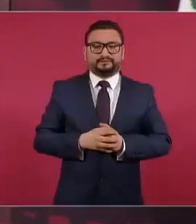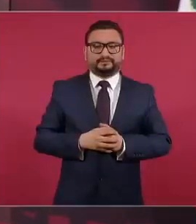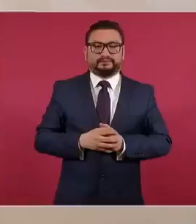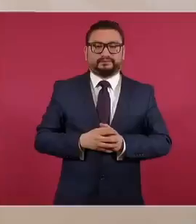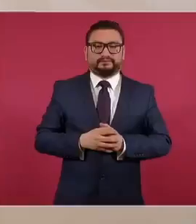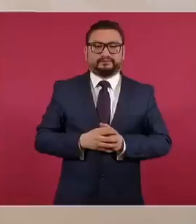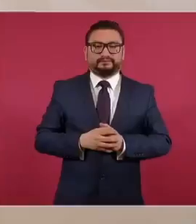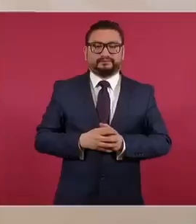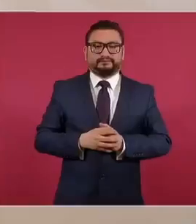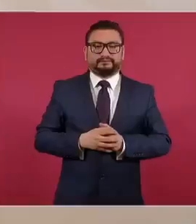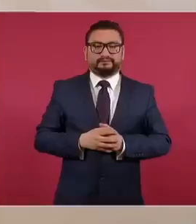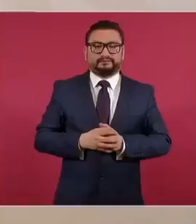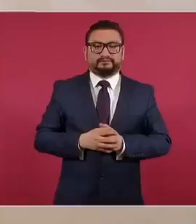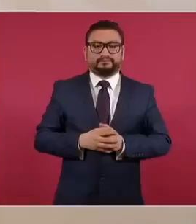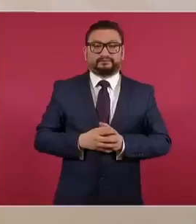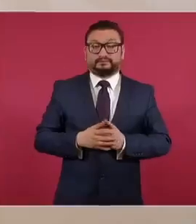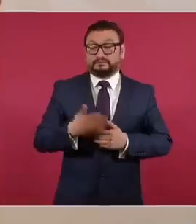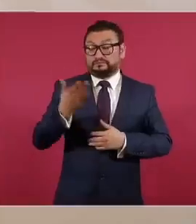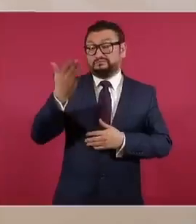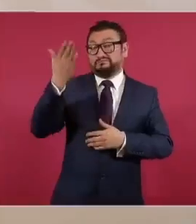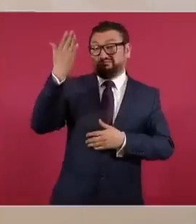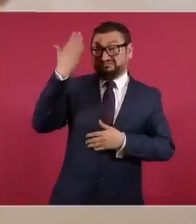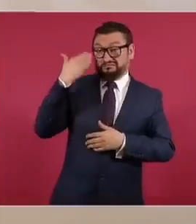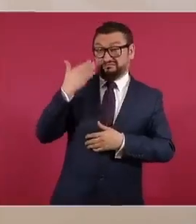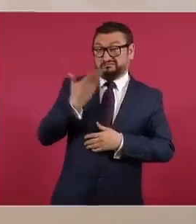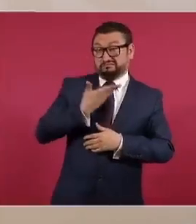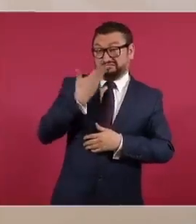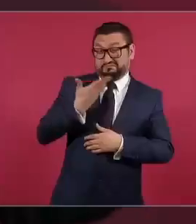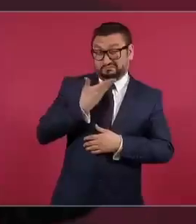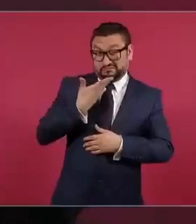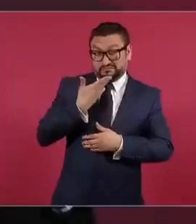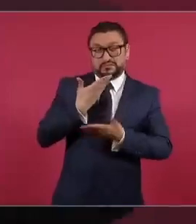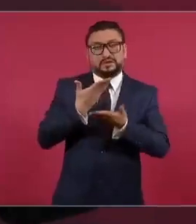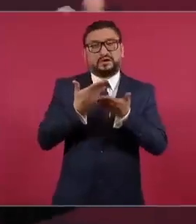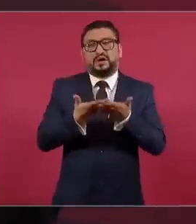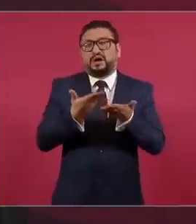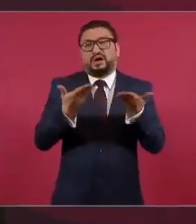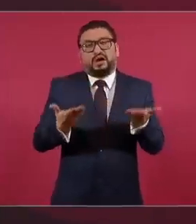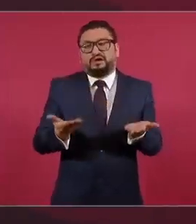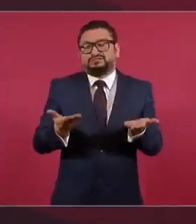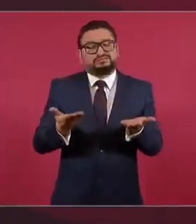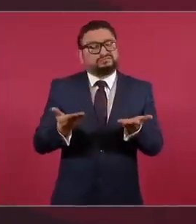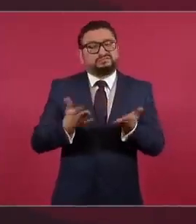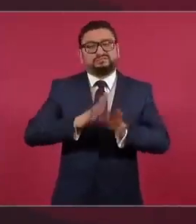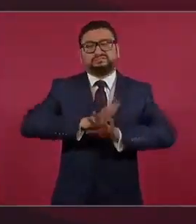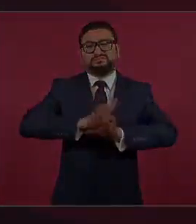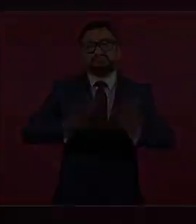Y ahora, pues, todos tenemos que saber